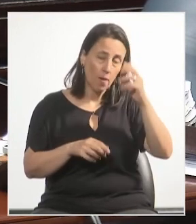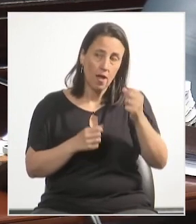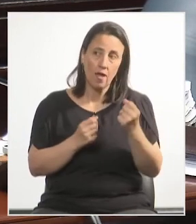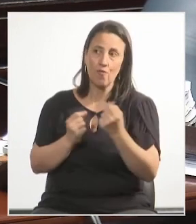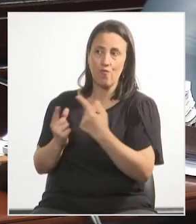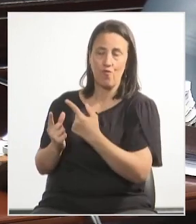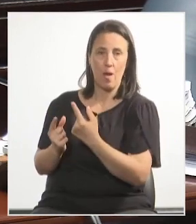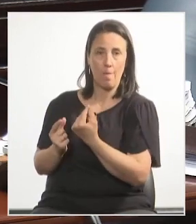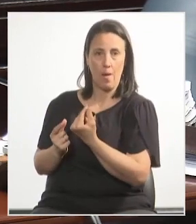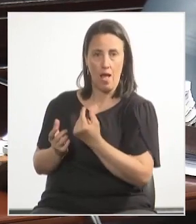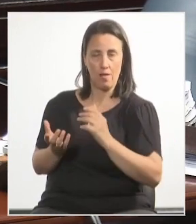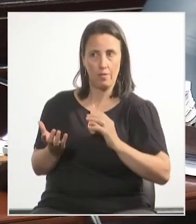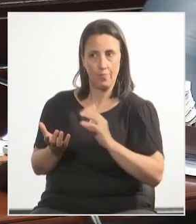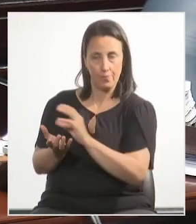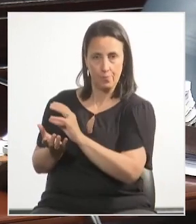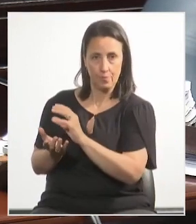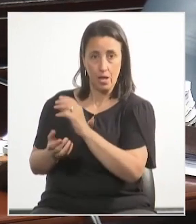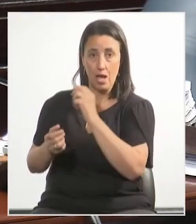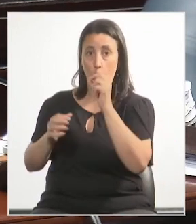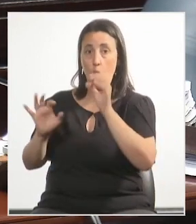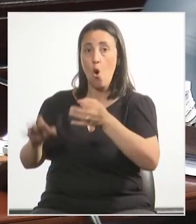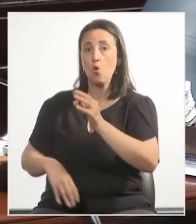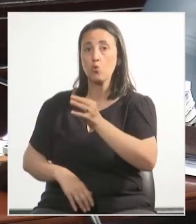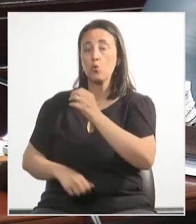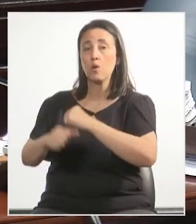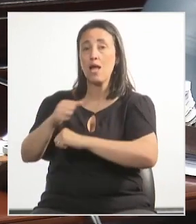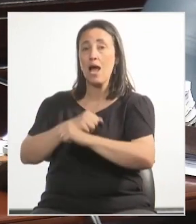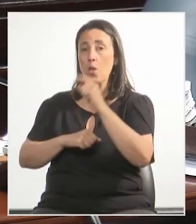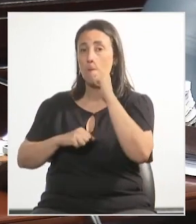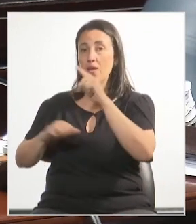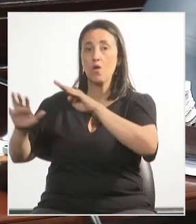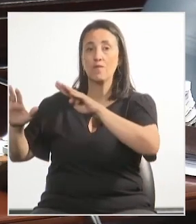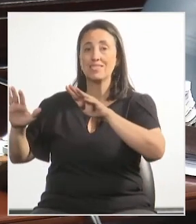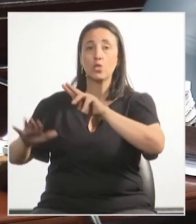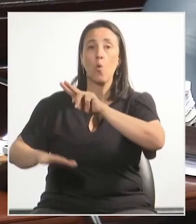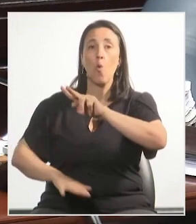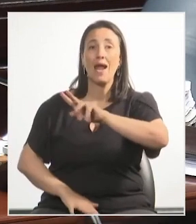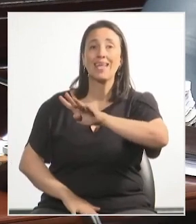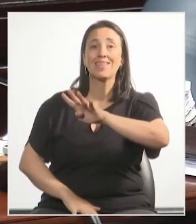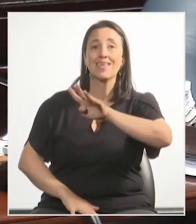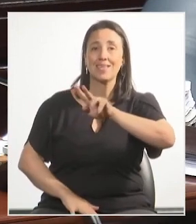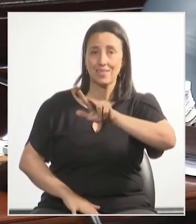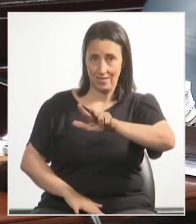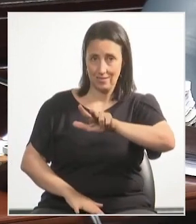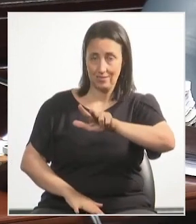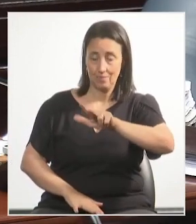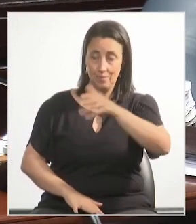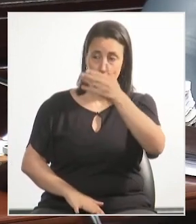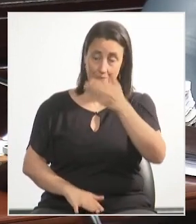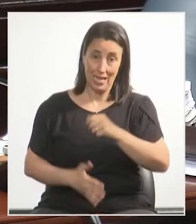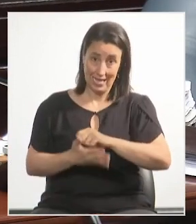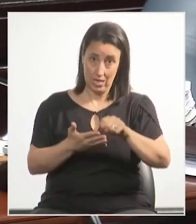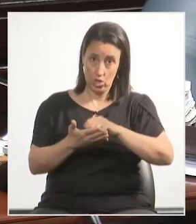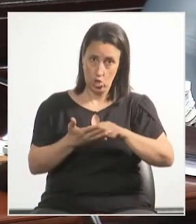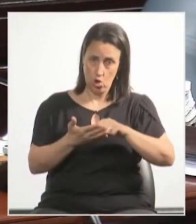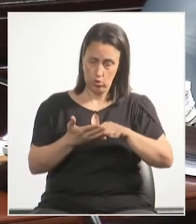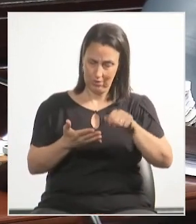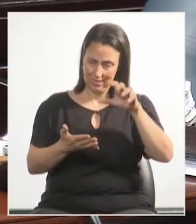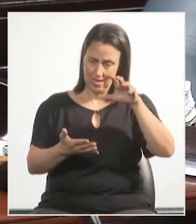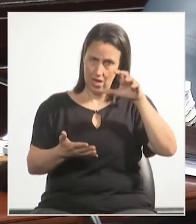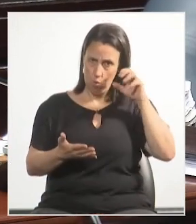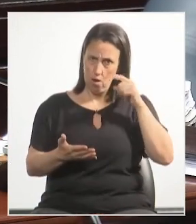en octubre de 1943. Abba Eban recuerda que